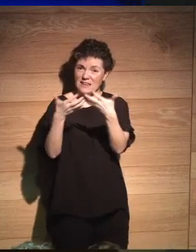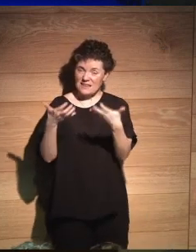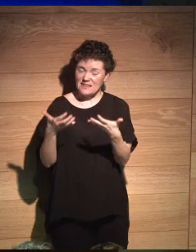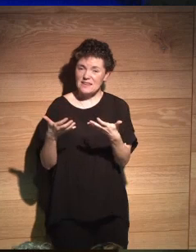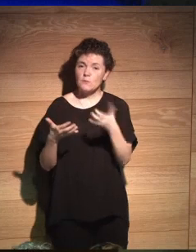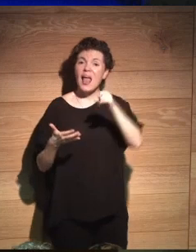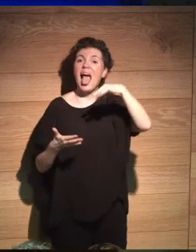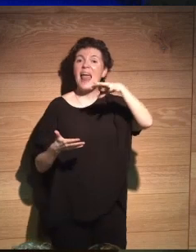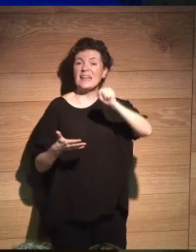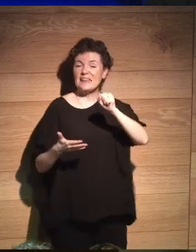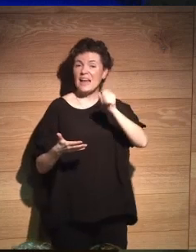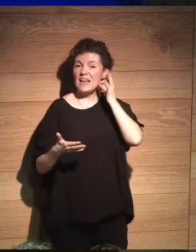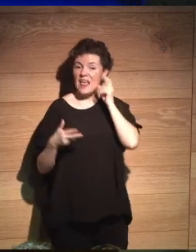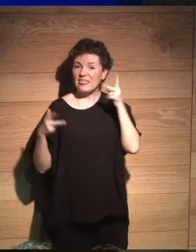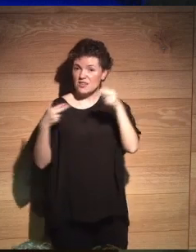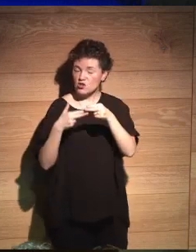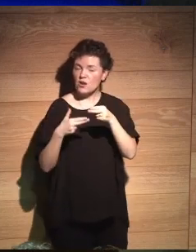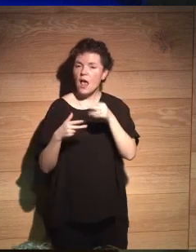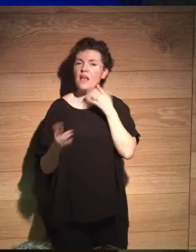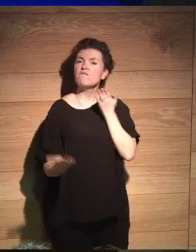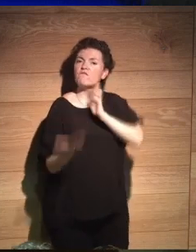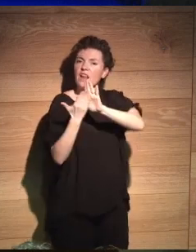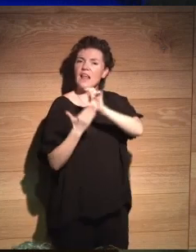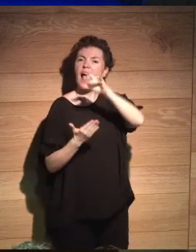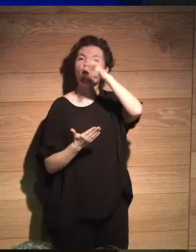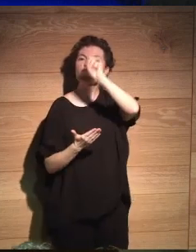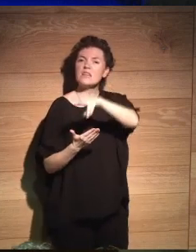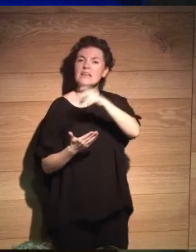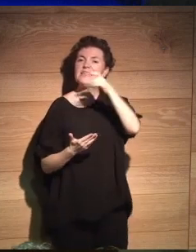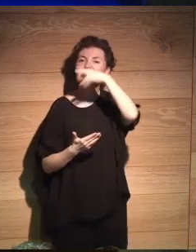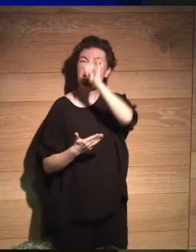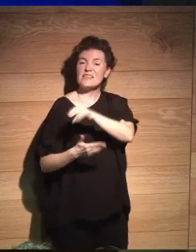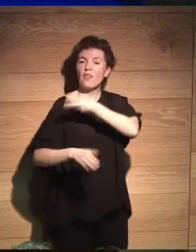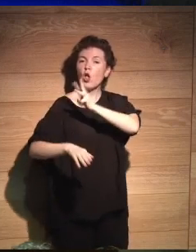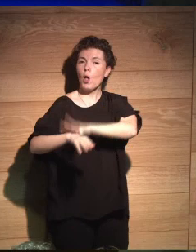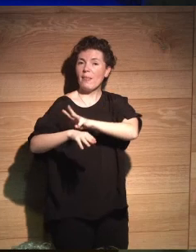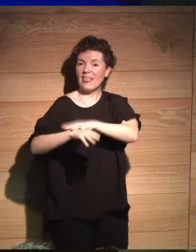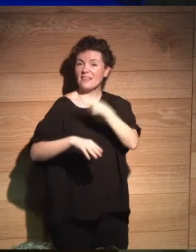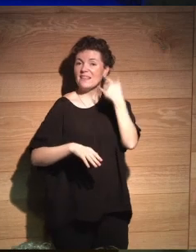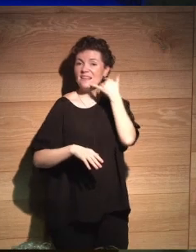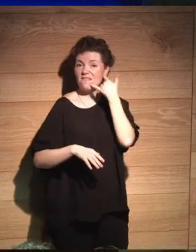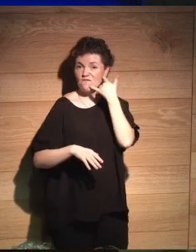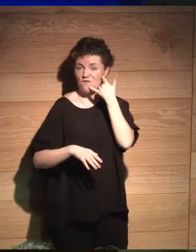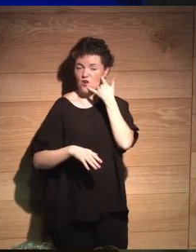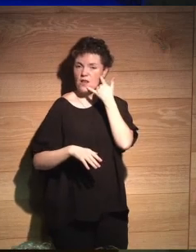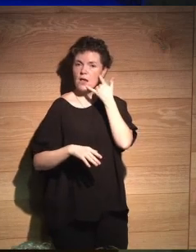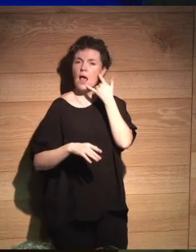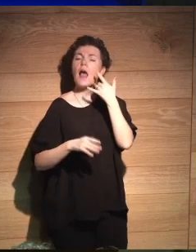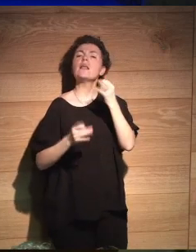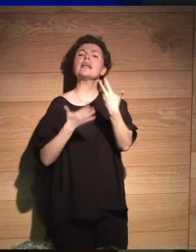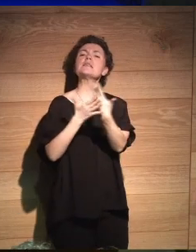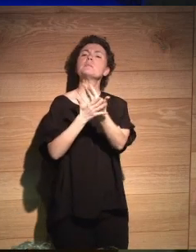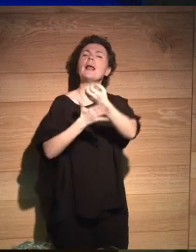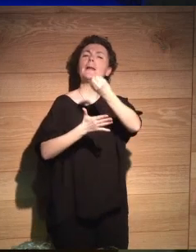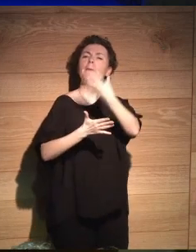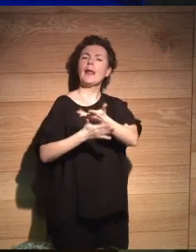Anita, la censora, se enfrenta con Agustín Sánchez, el comandante de Telefónica, que explica bien